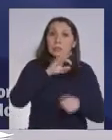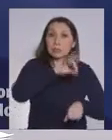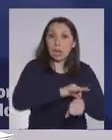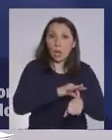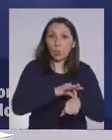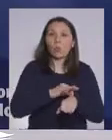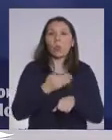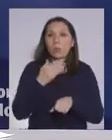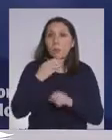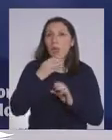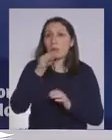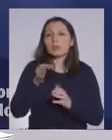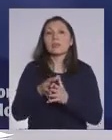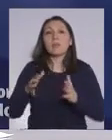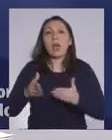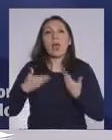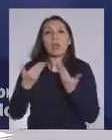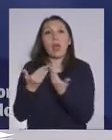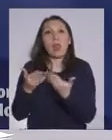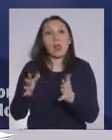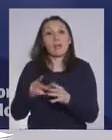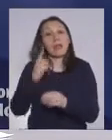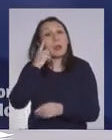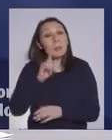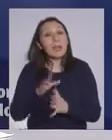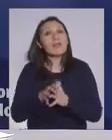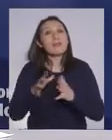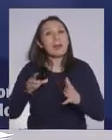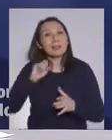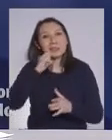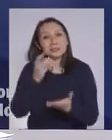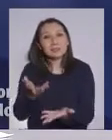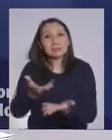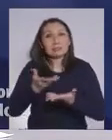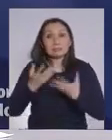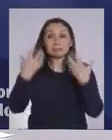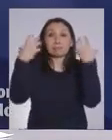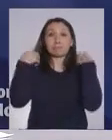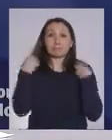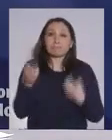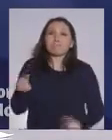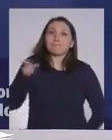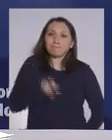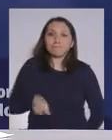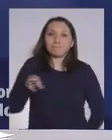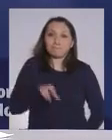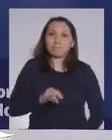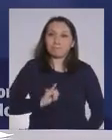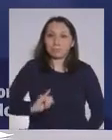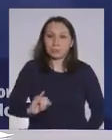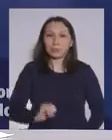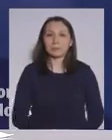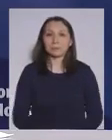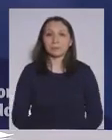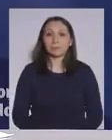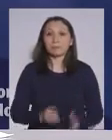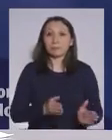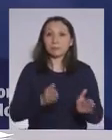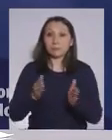habla de más libertad pero también de más responsabilidad que lo que hemos repetido permanentemente a